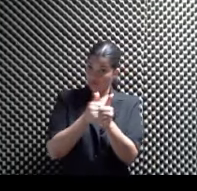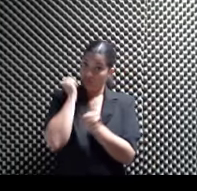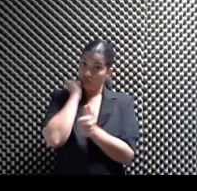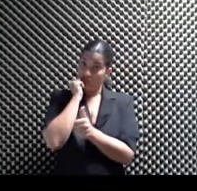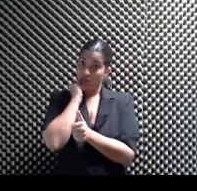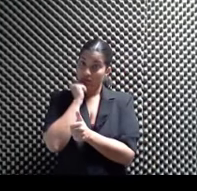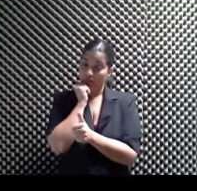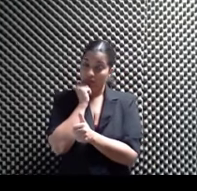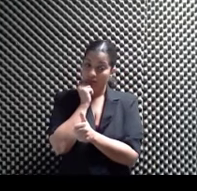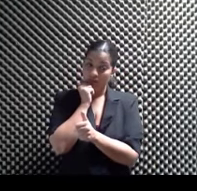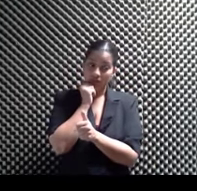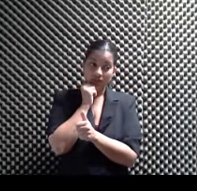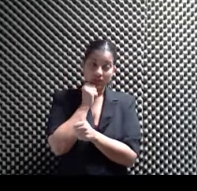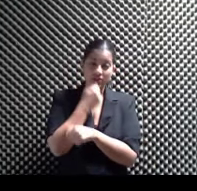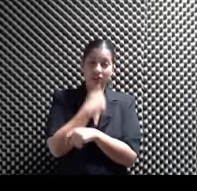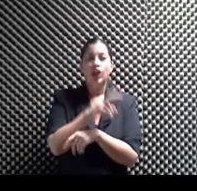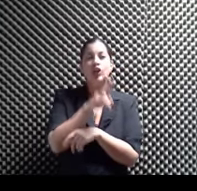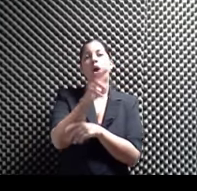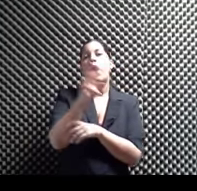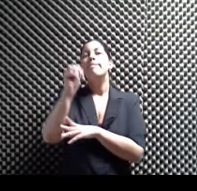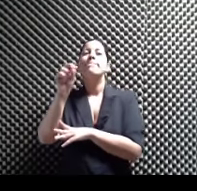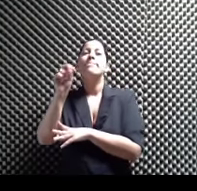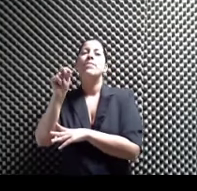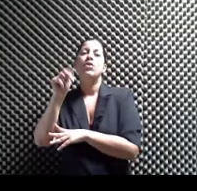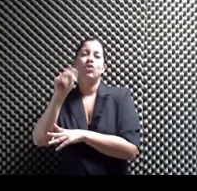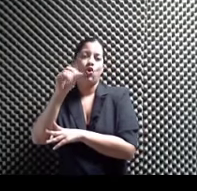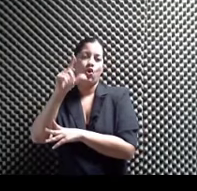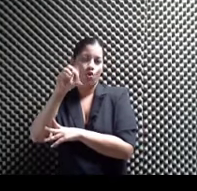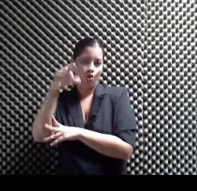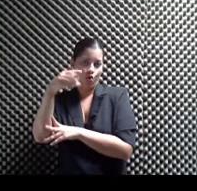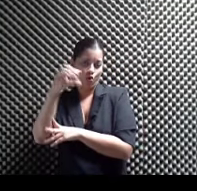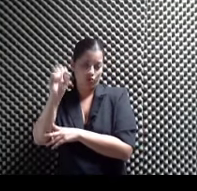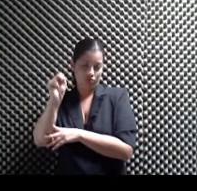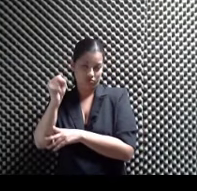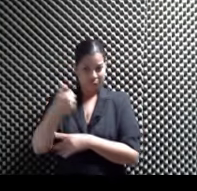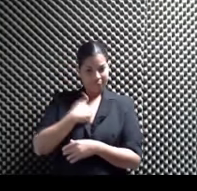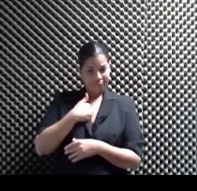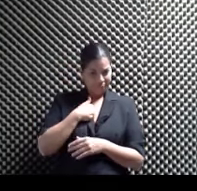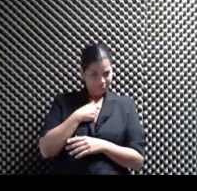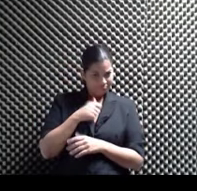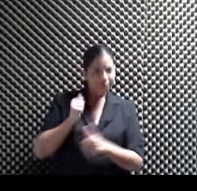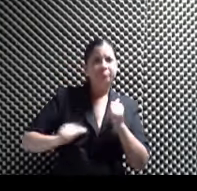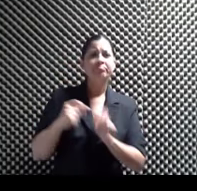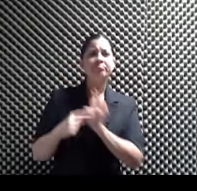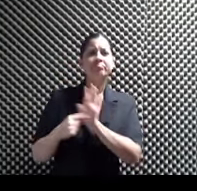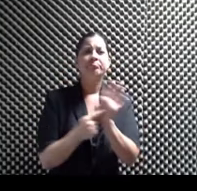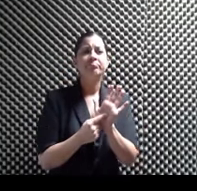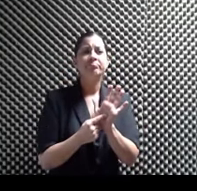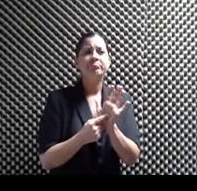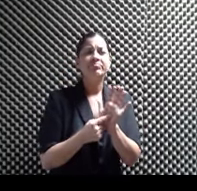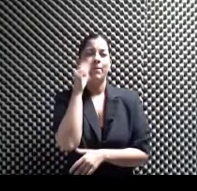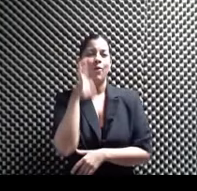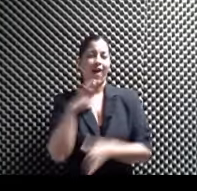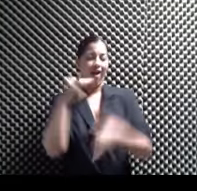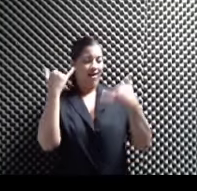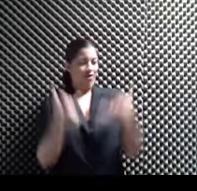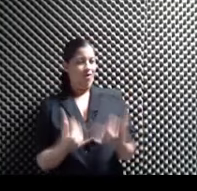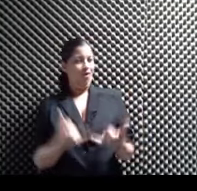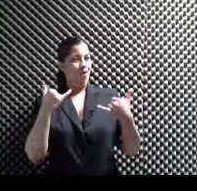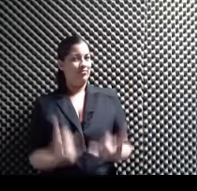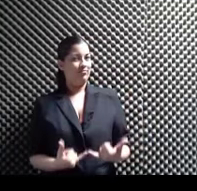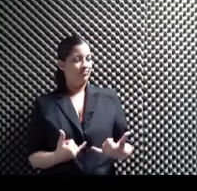Monólogos Es una conferencia La pieza en realidad Es un congreso De la mujer de hoy La mujer moderna Ok